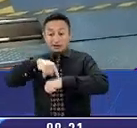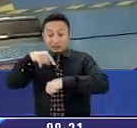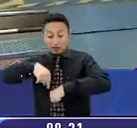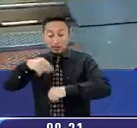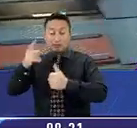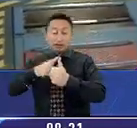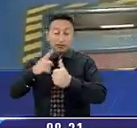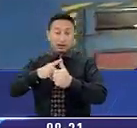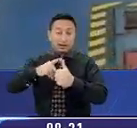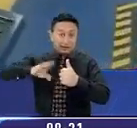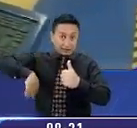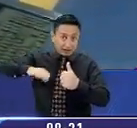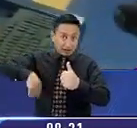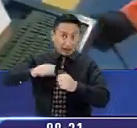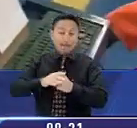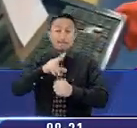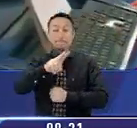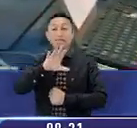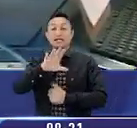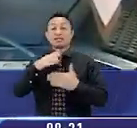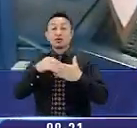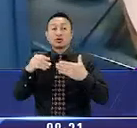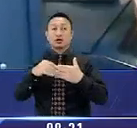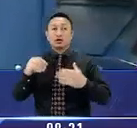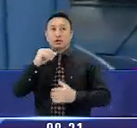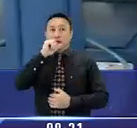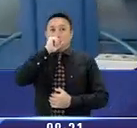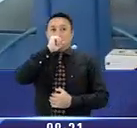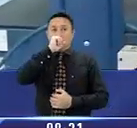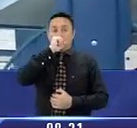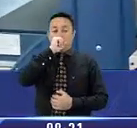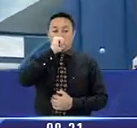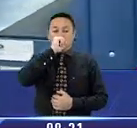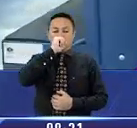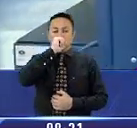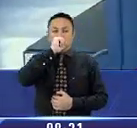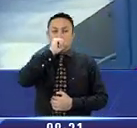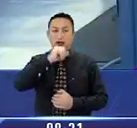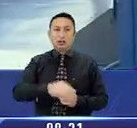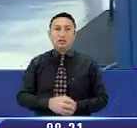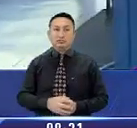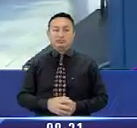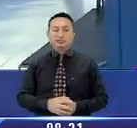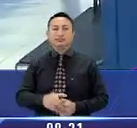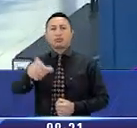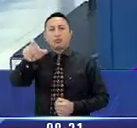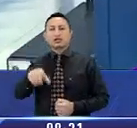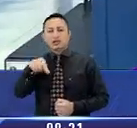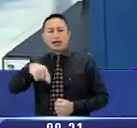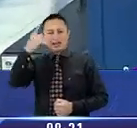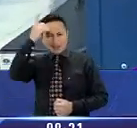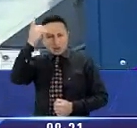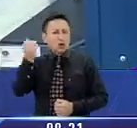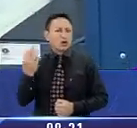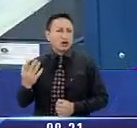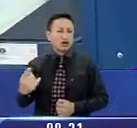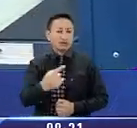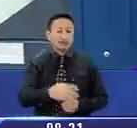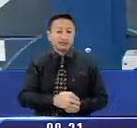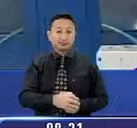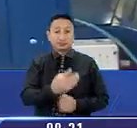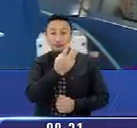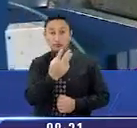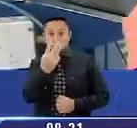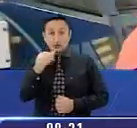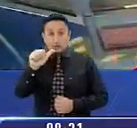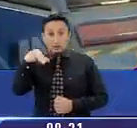por calendarización de $25. Uh-huh. Igualmente, los usuarios pueden revisar los valores pendientes en la página de la Agencia Metropolitana de